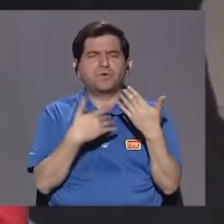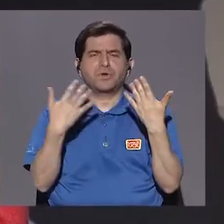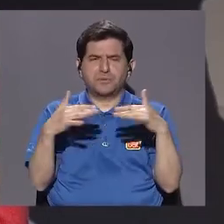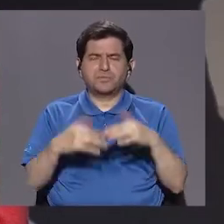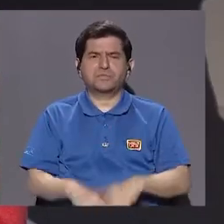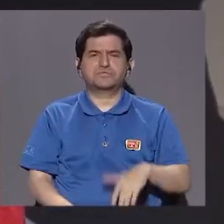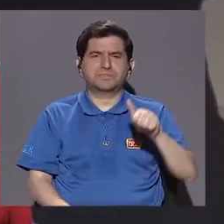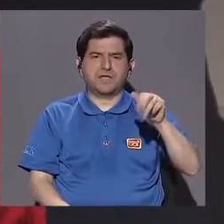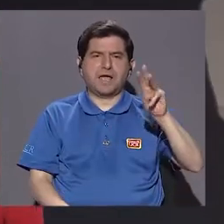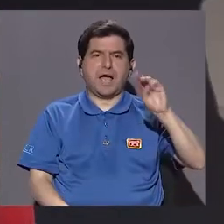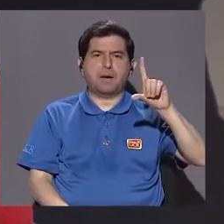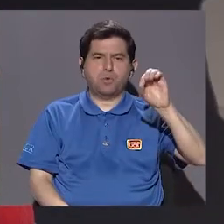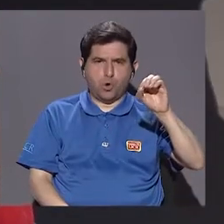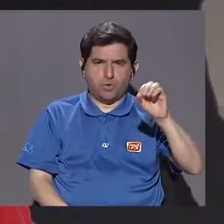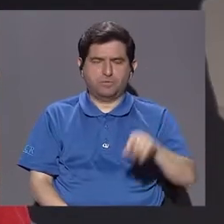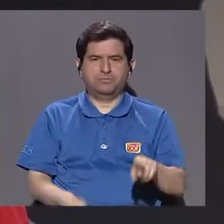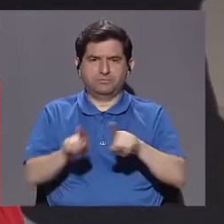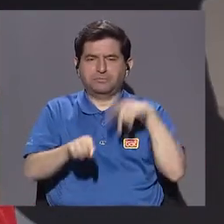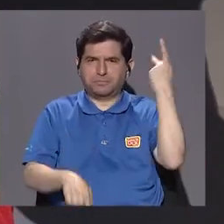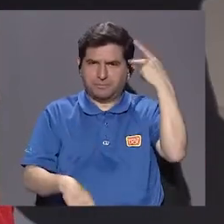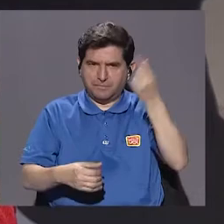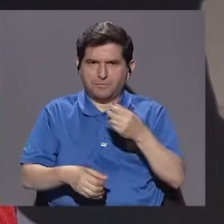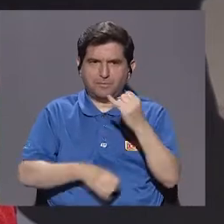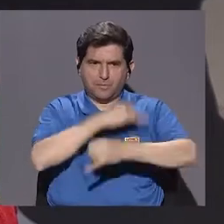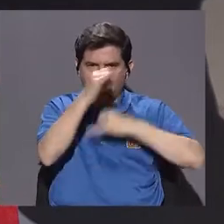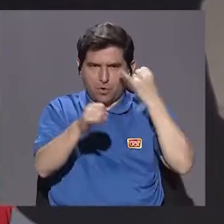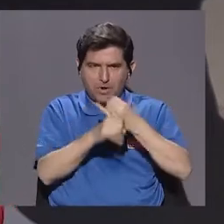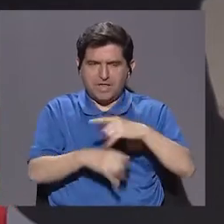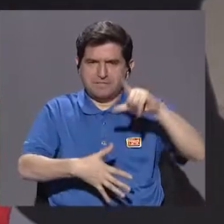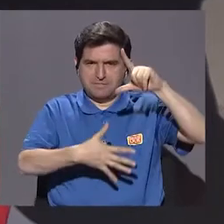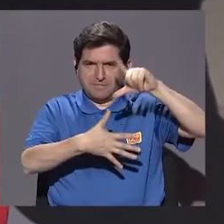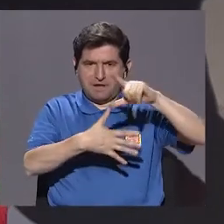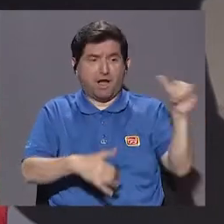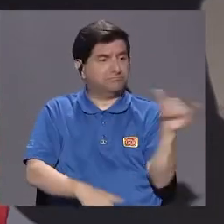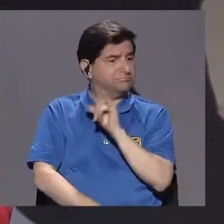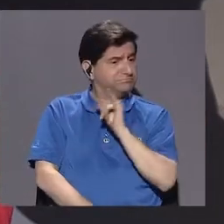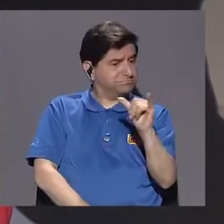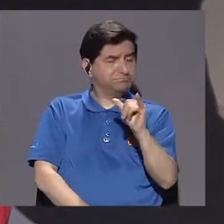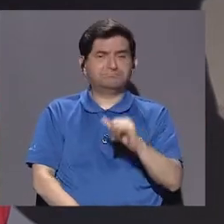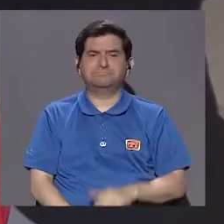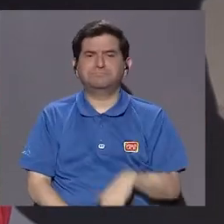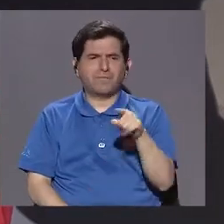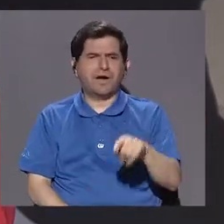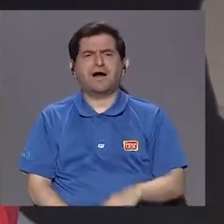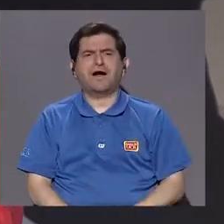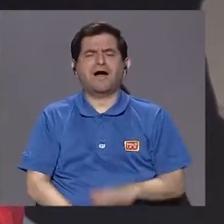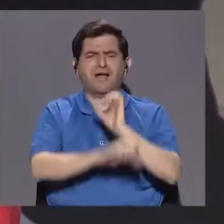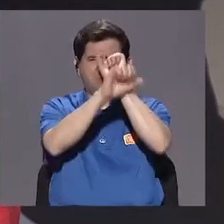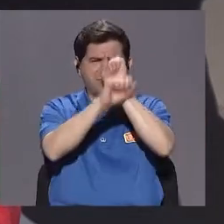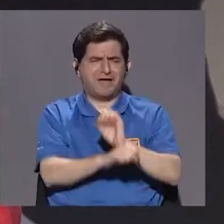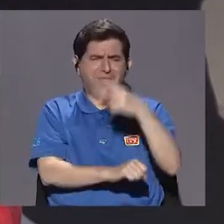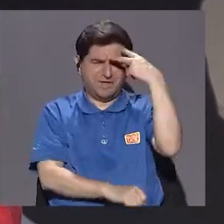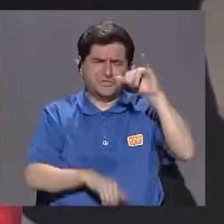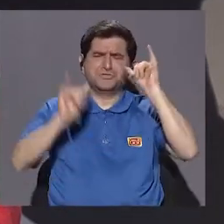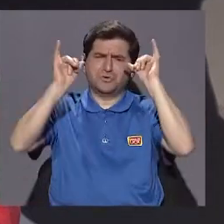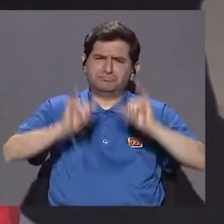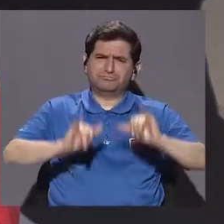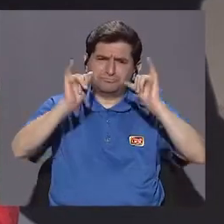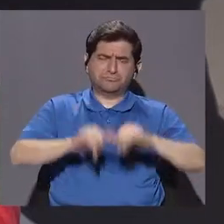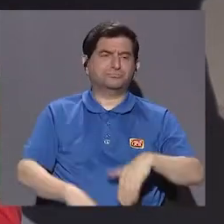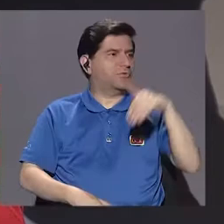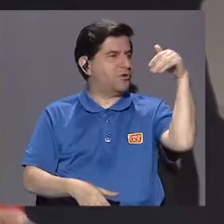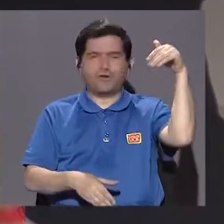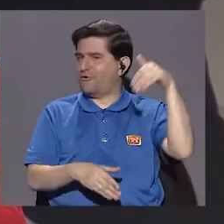manuel lópez obrador ya desde el punto de vista de política internacional latinoamericana también mantiene la vieja tradición mexicana de no